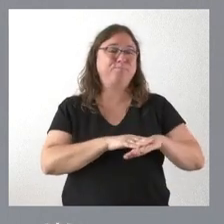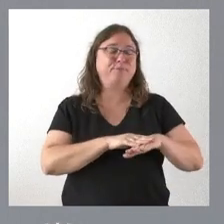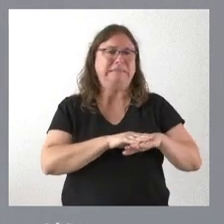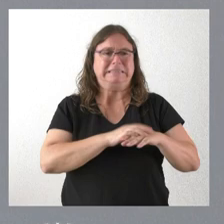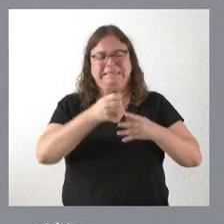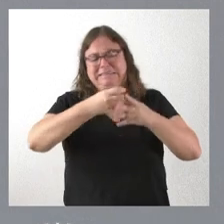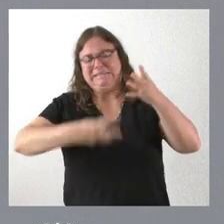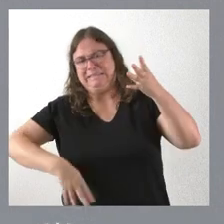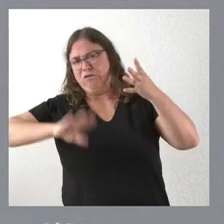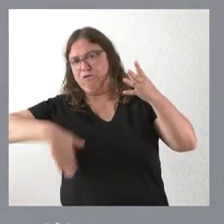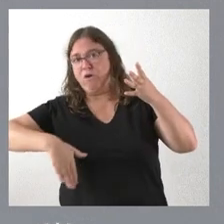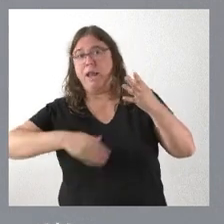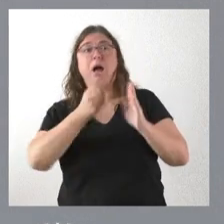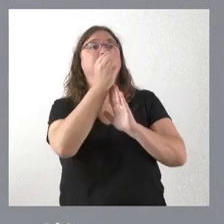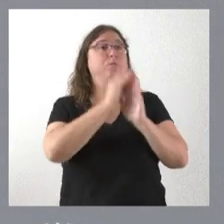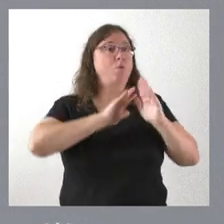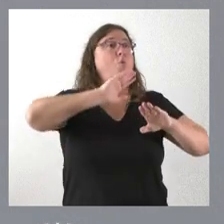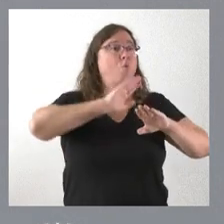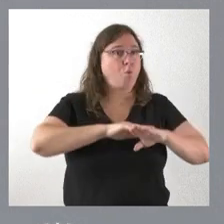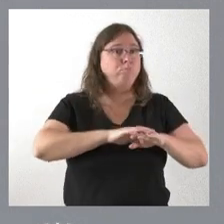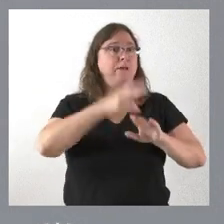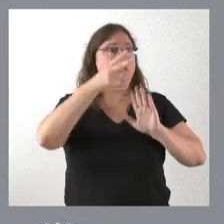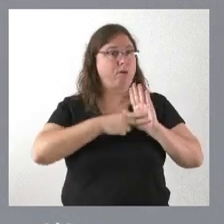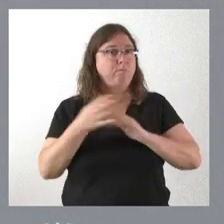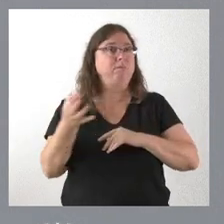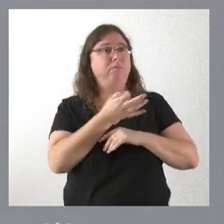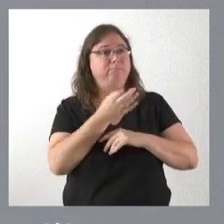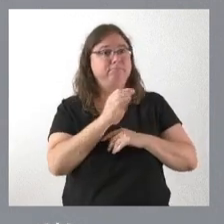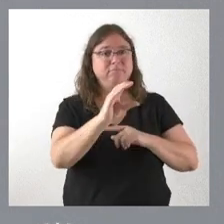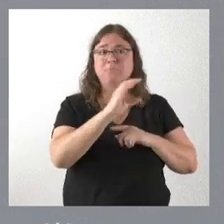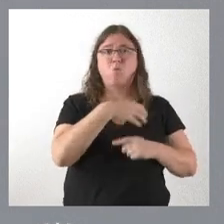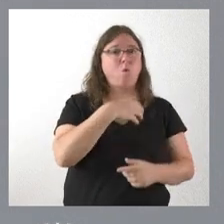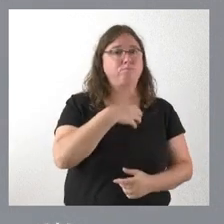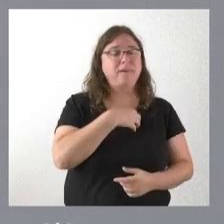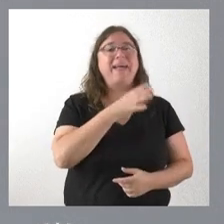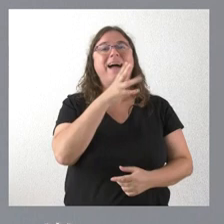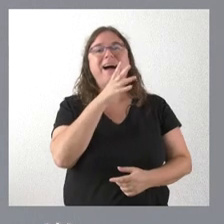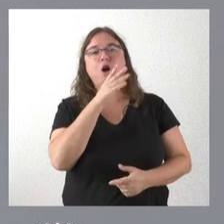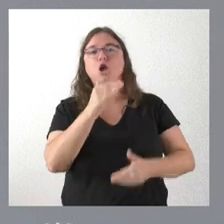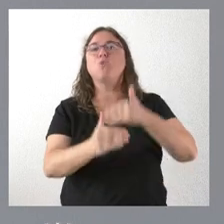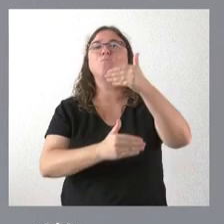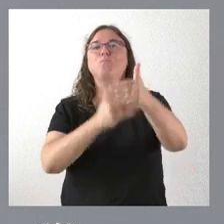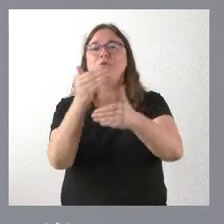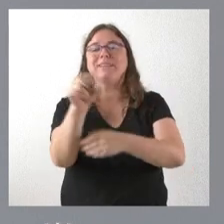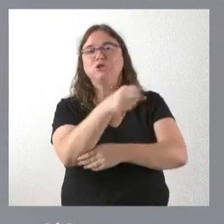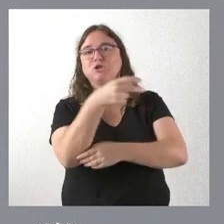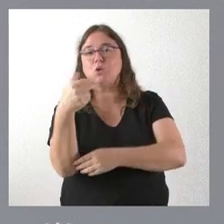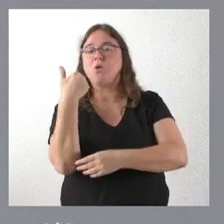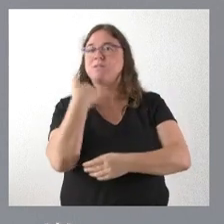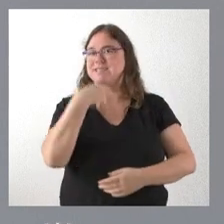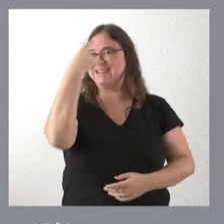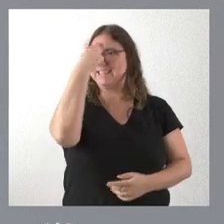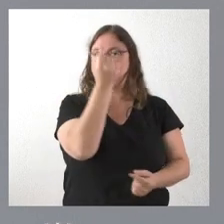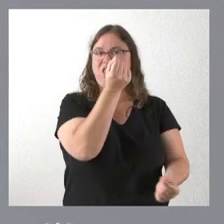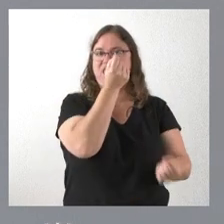muchísimas personas de acuerdo con la normativa nacional que había al efecto sin poder recibir esta ayuda y ahora estamos en el proceso de resolución una vez que conocemos el